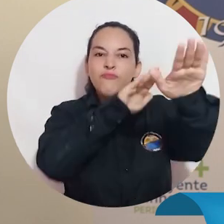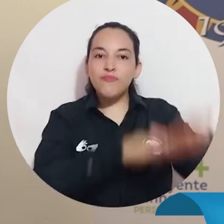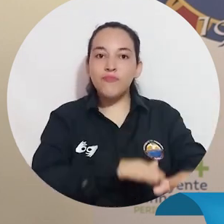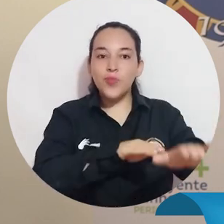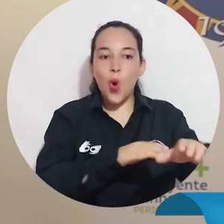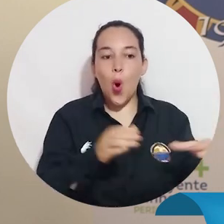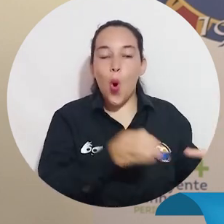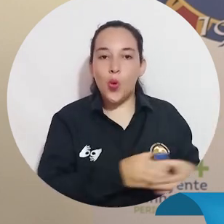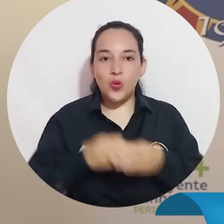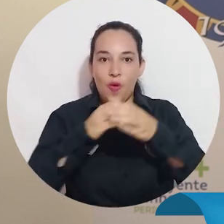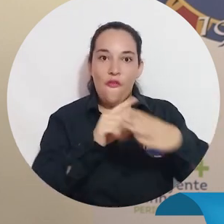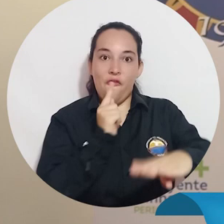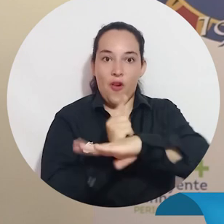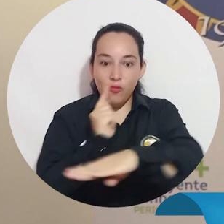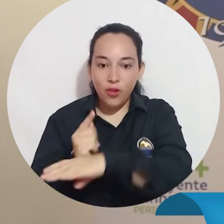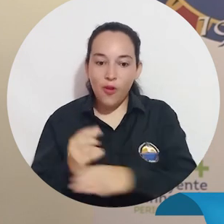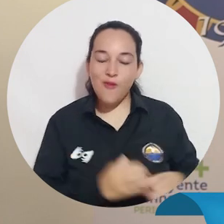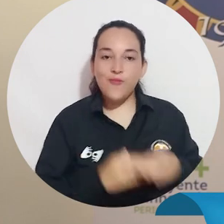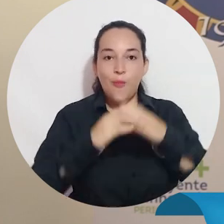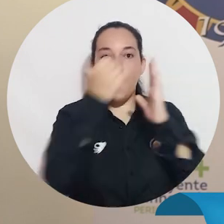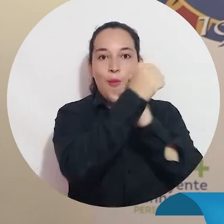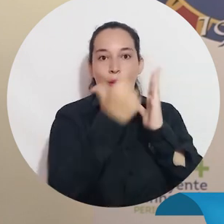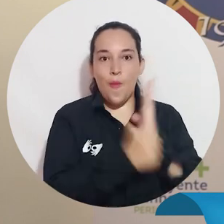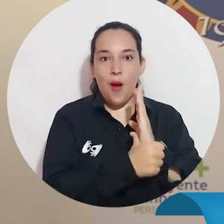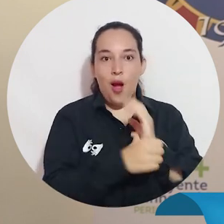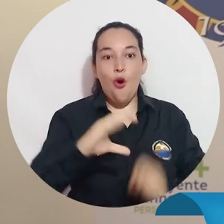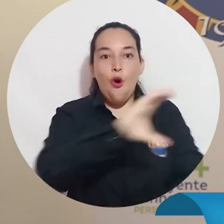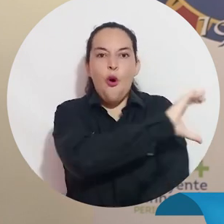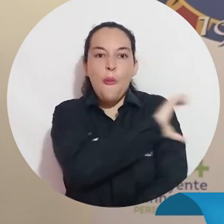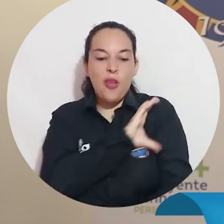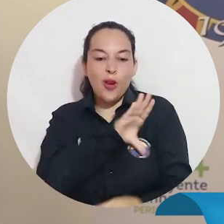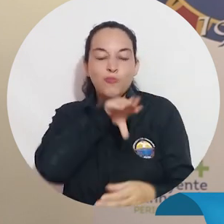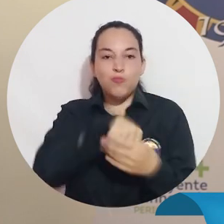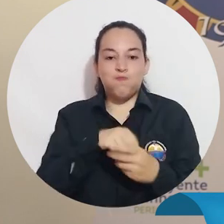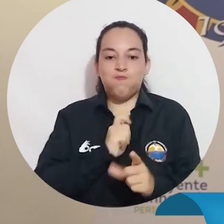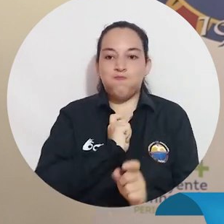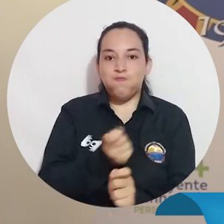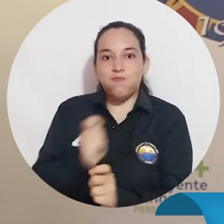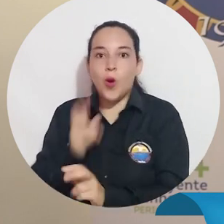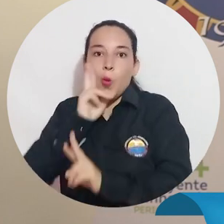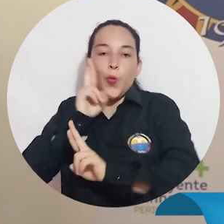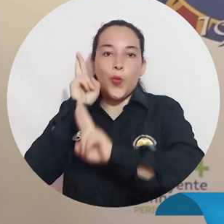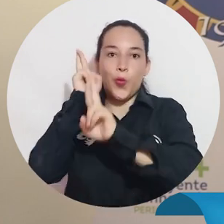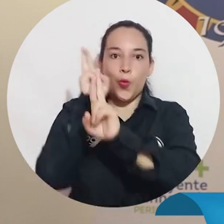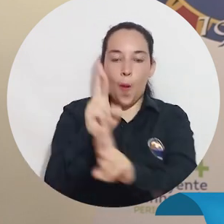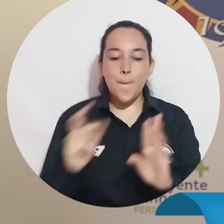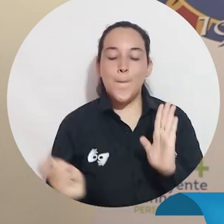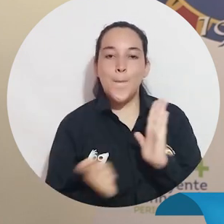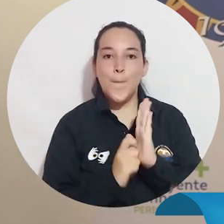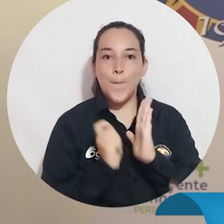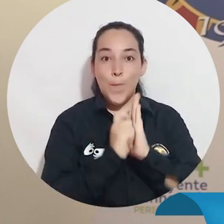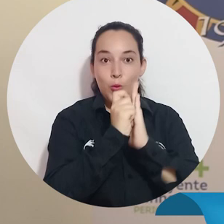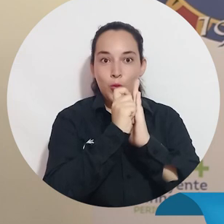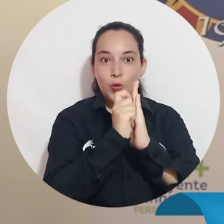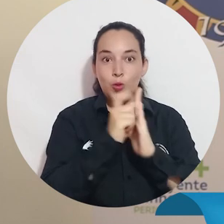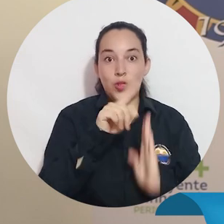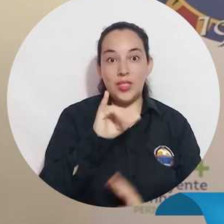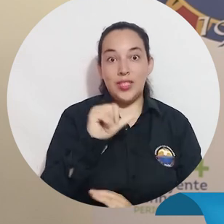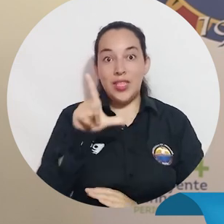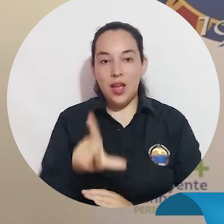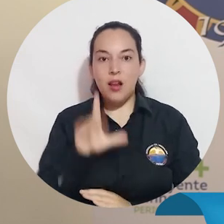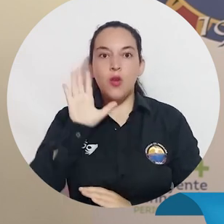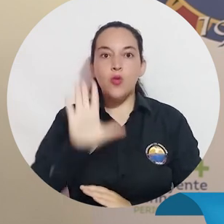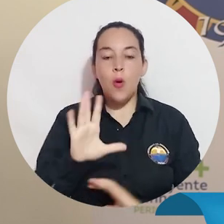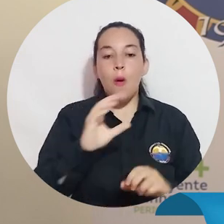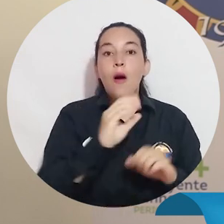al Consejo de Facultad, Consejos de Programa y Comité Interno de Asignación y Reconocimiento de Puntaje CIAR para